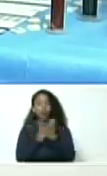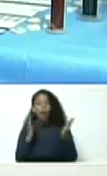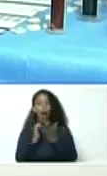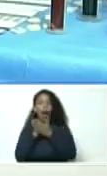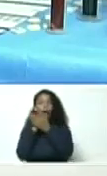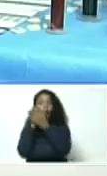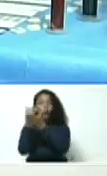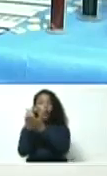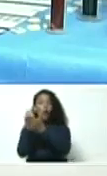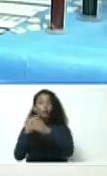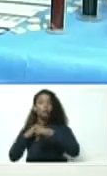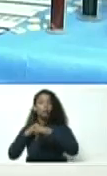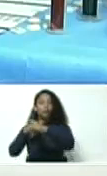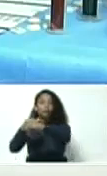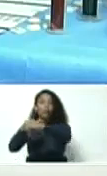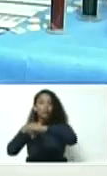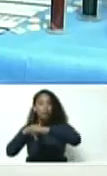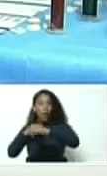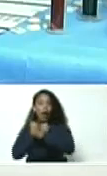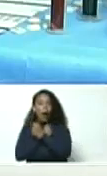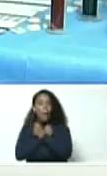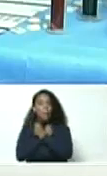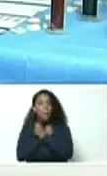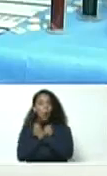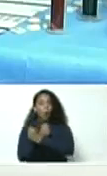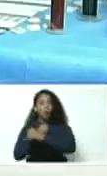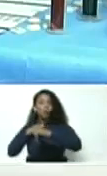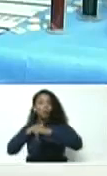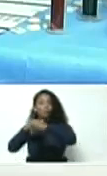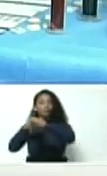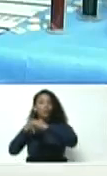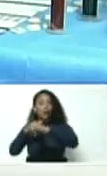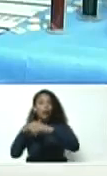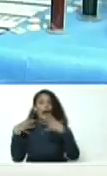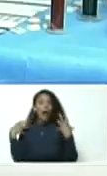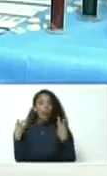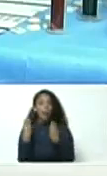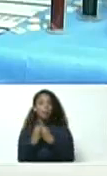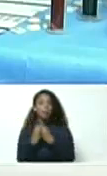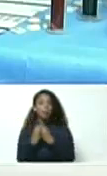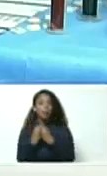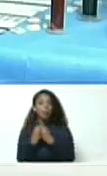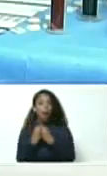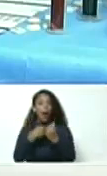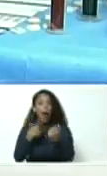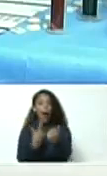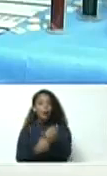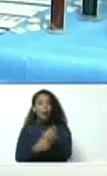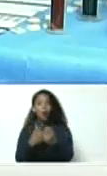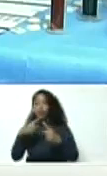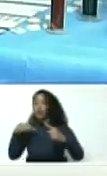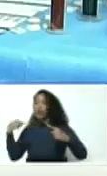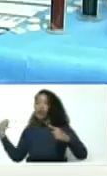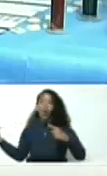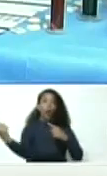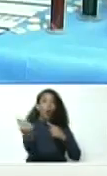ayuda mutua, el amor por el prójimo, el amor entre todos y